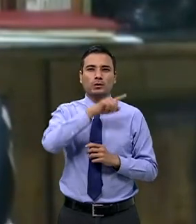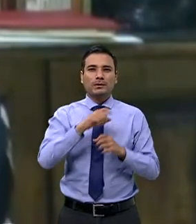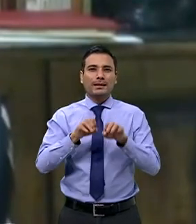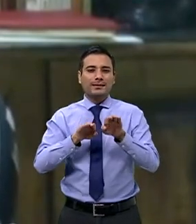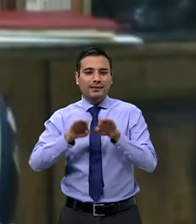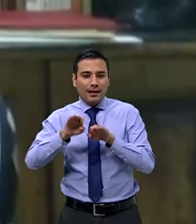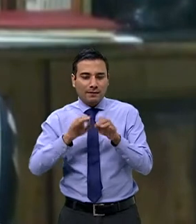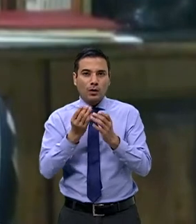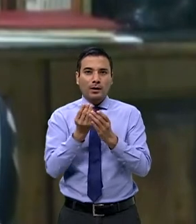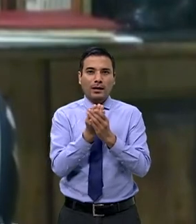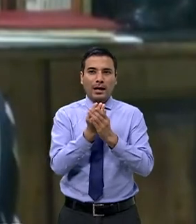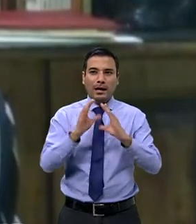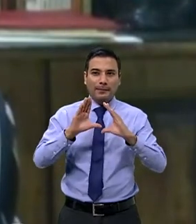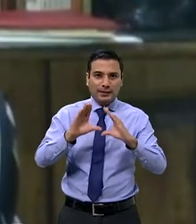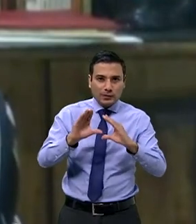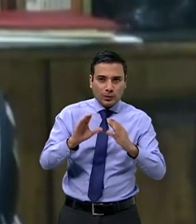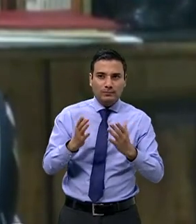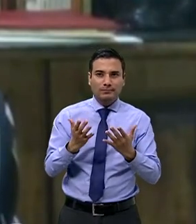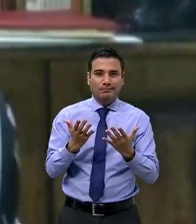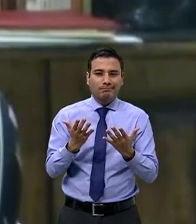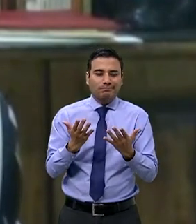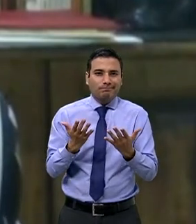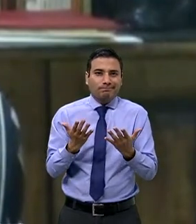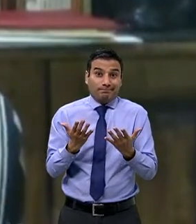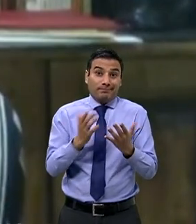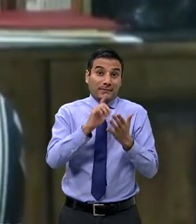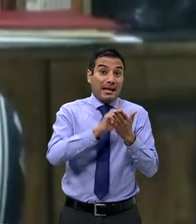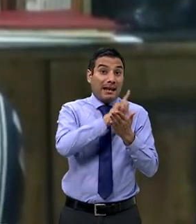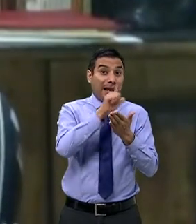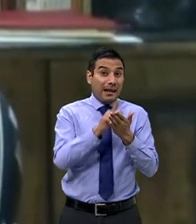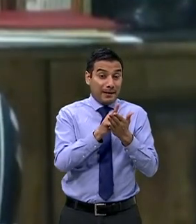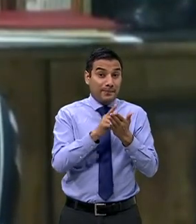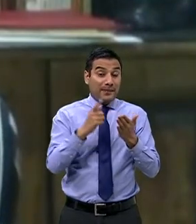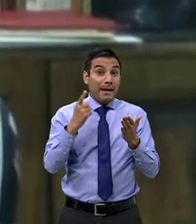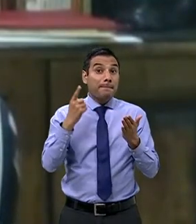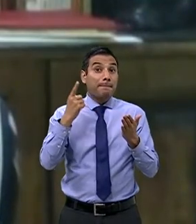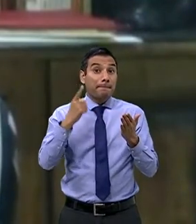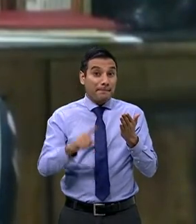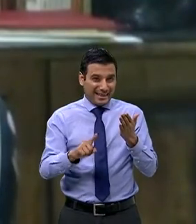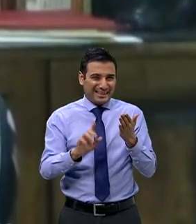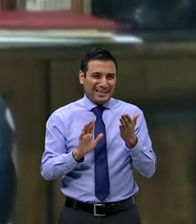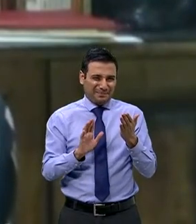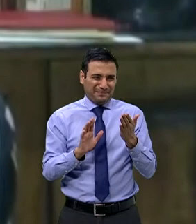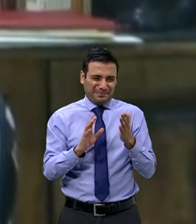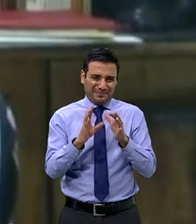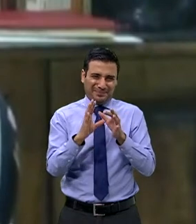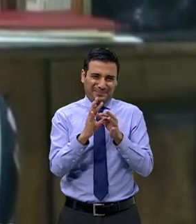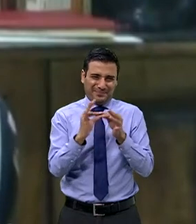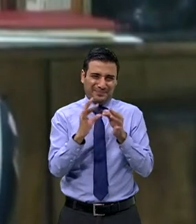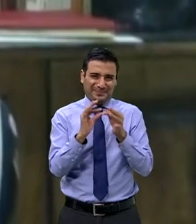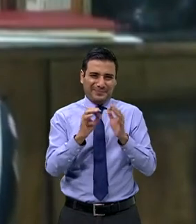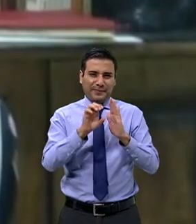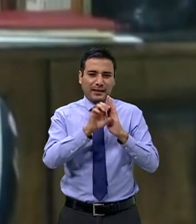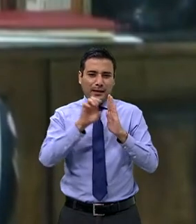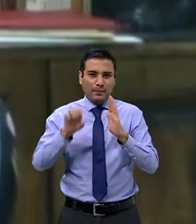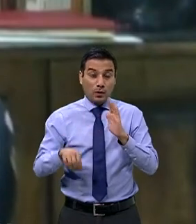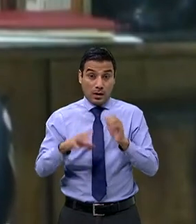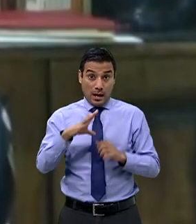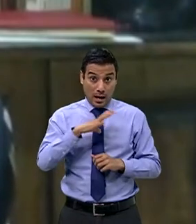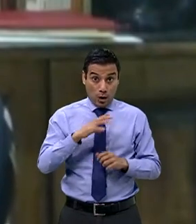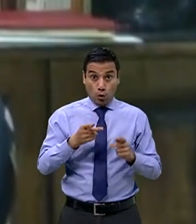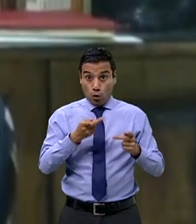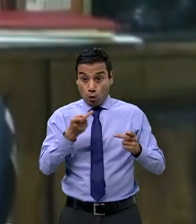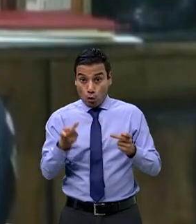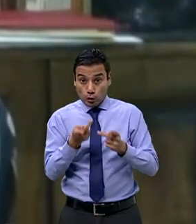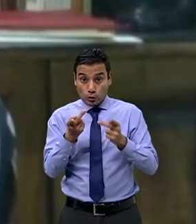capacitación por ejemplo pues la ley establece todavía nuestra ley electoral que cuando haya consultas populares o